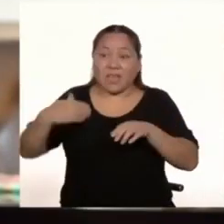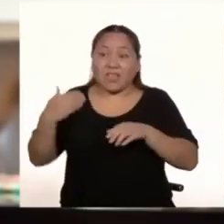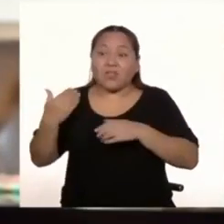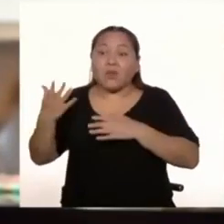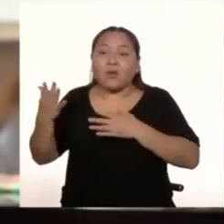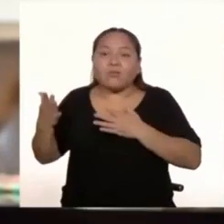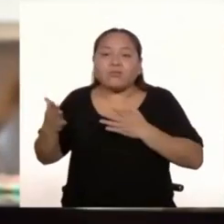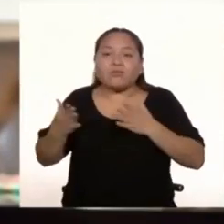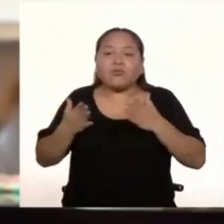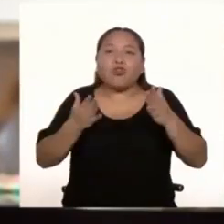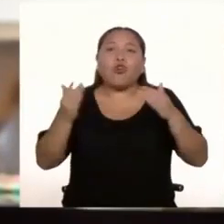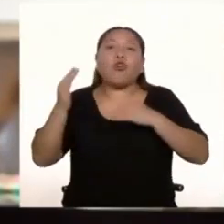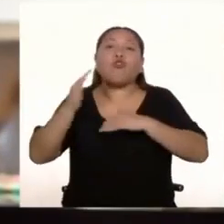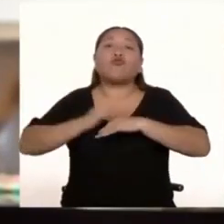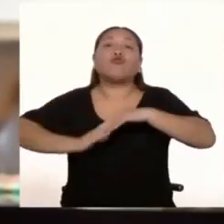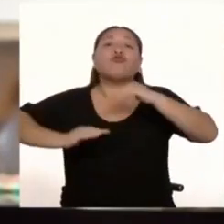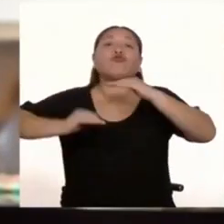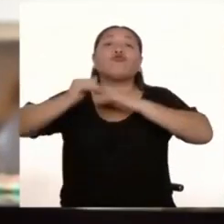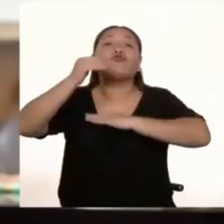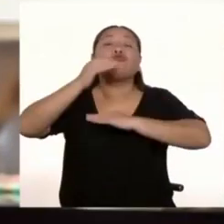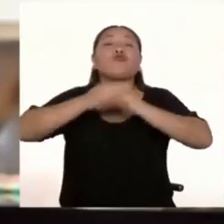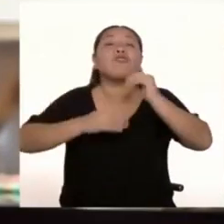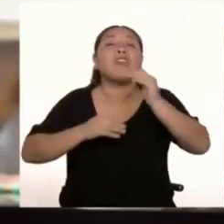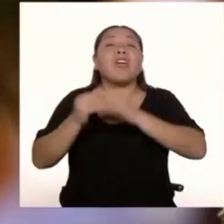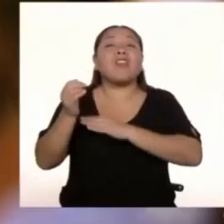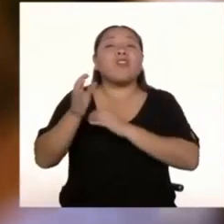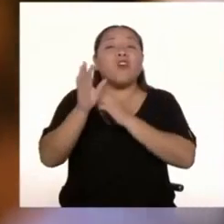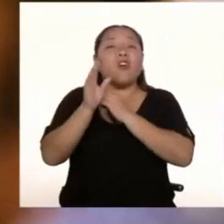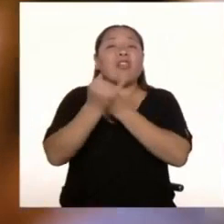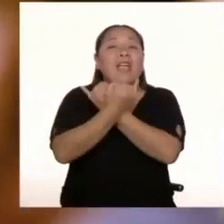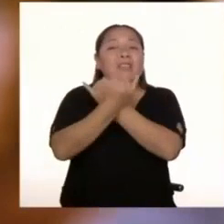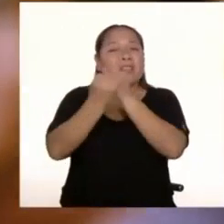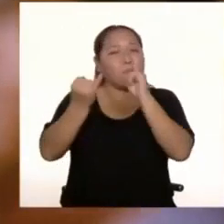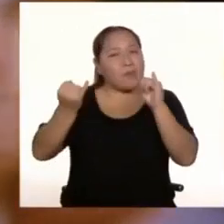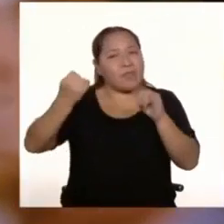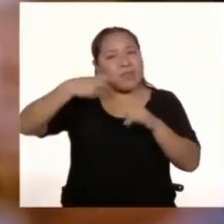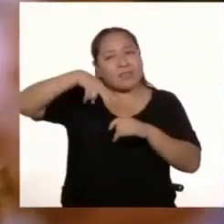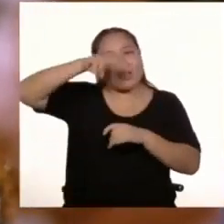la nación peruana en sus orígenes.